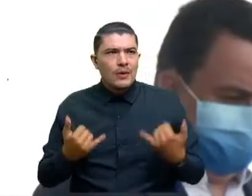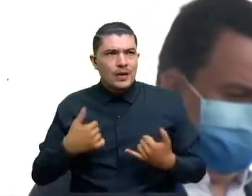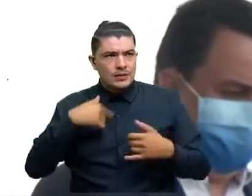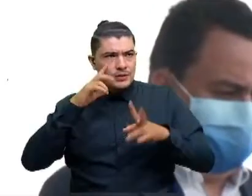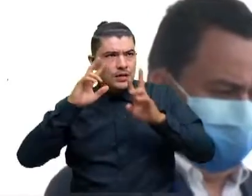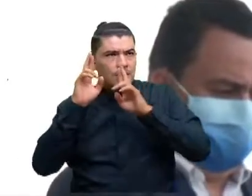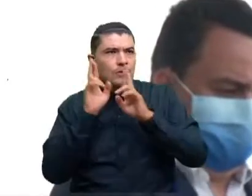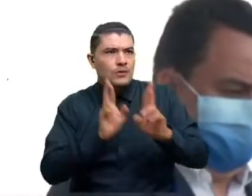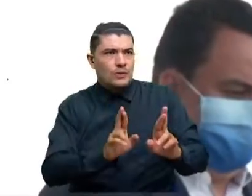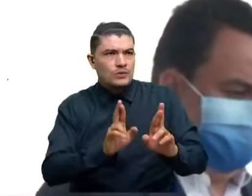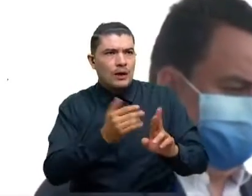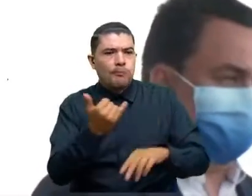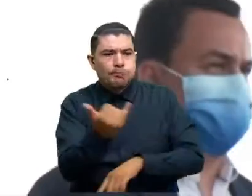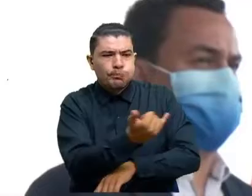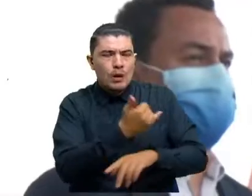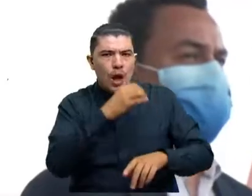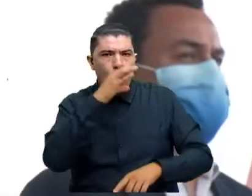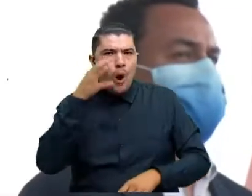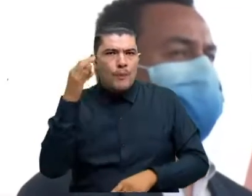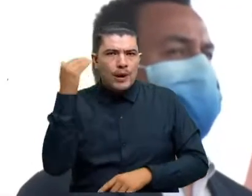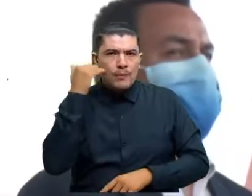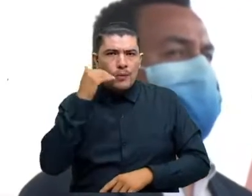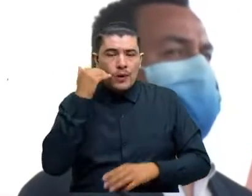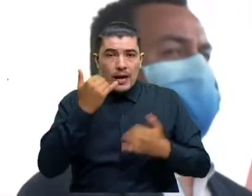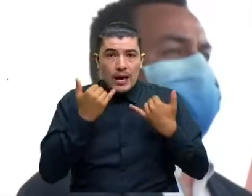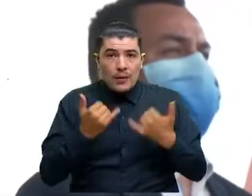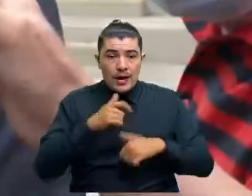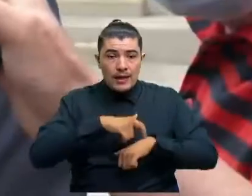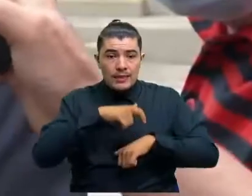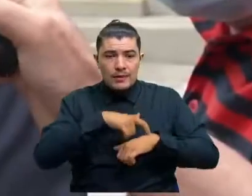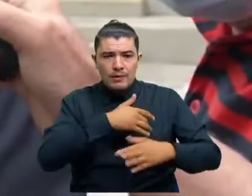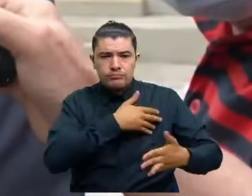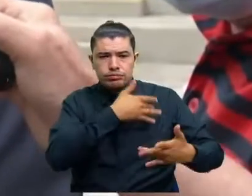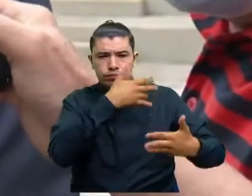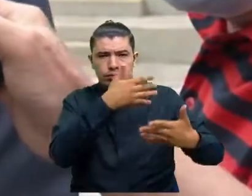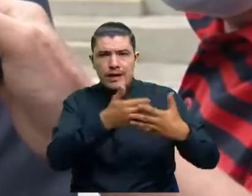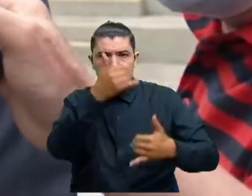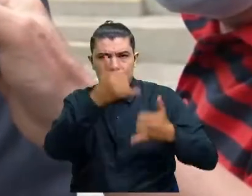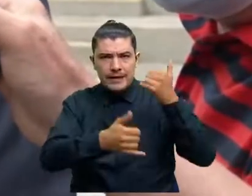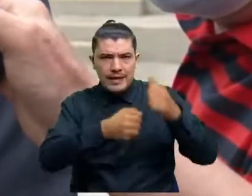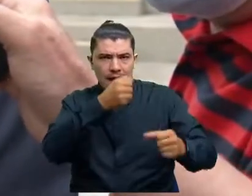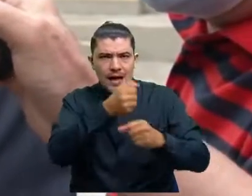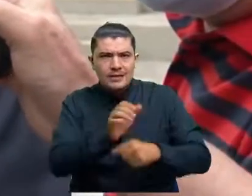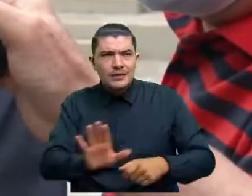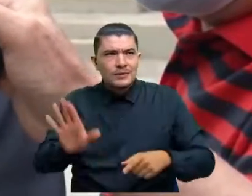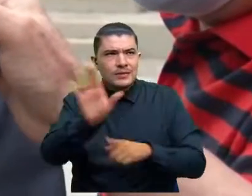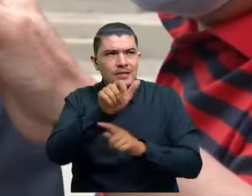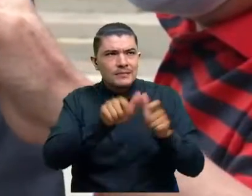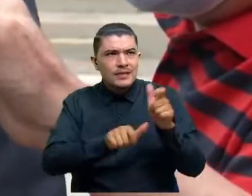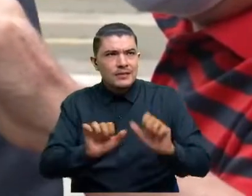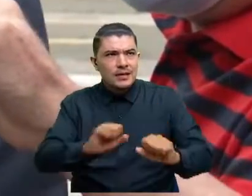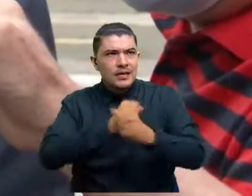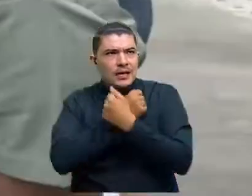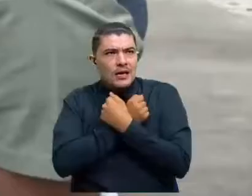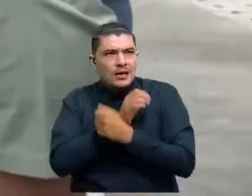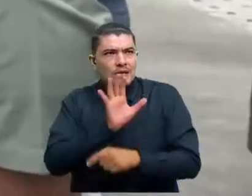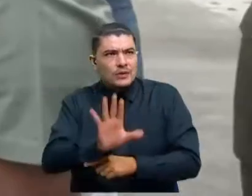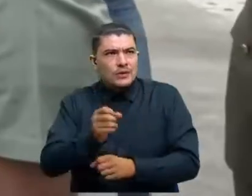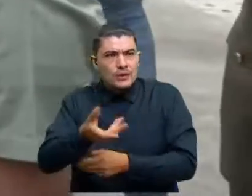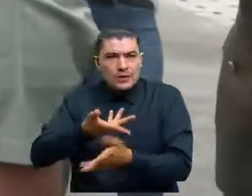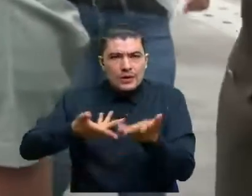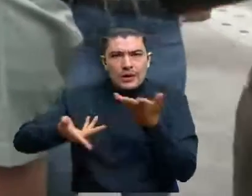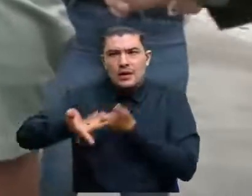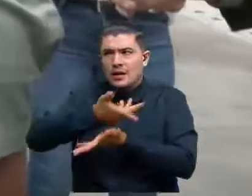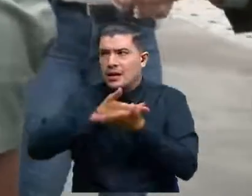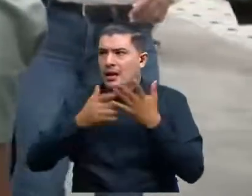a esos hombres y mujeres que en esta época de fin de año van a estar lejos de sus seres queridos que no van a compartir la